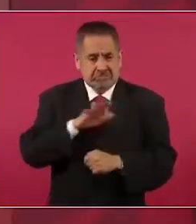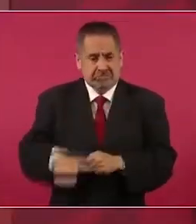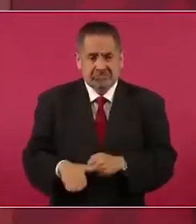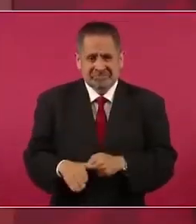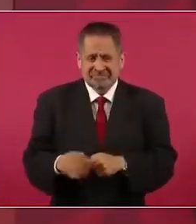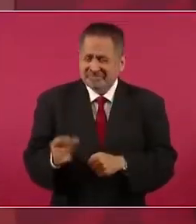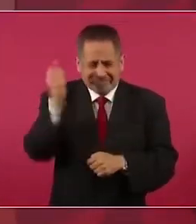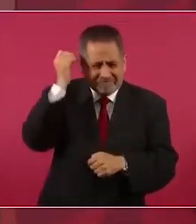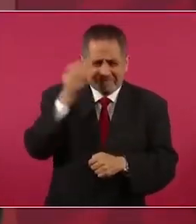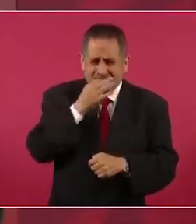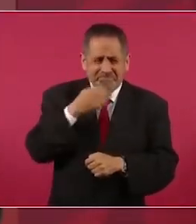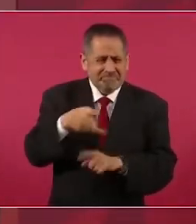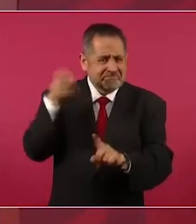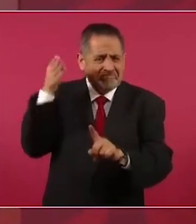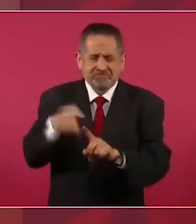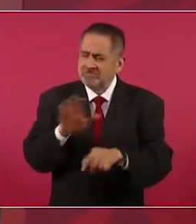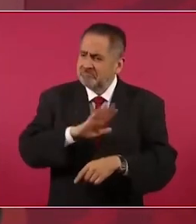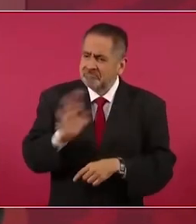fulminante.